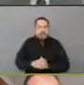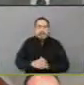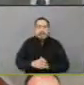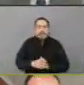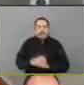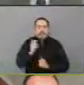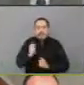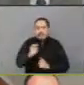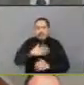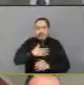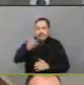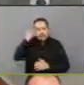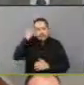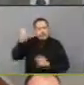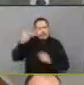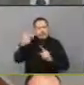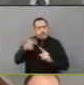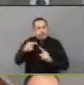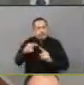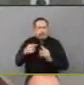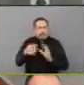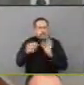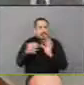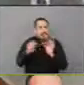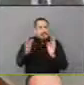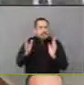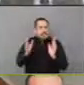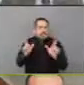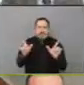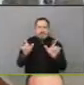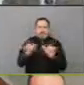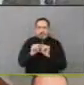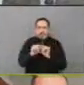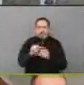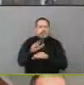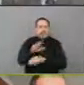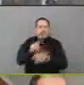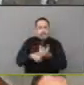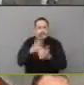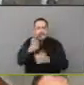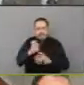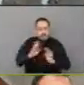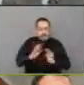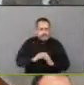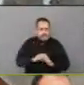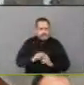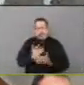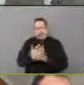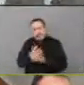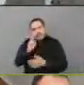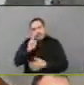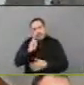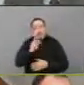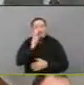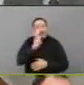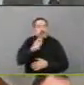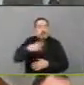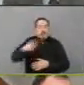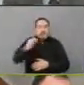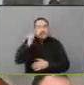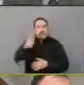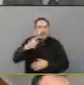desde mi punto de vista sería todo en relación a esto y quedaría pendiente si hubiera alguna